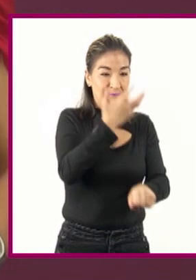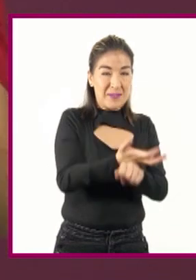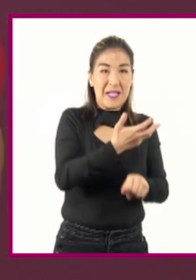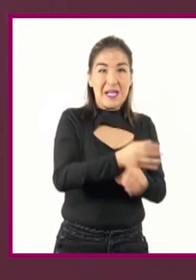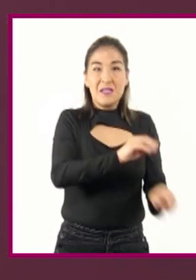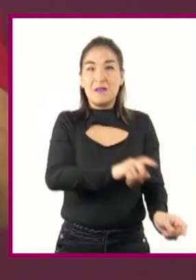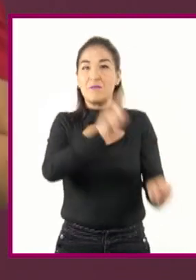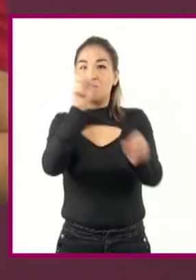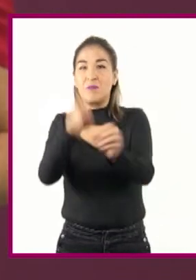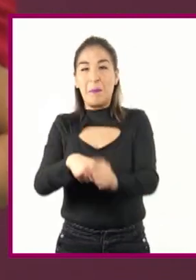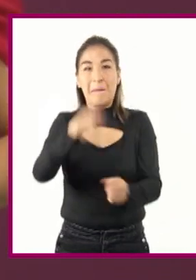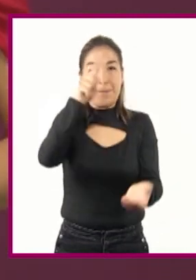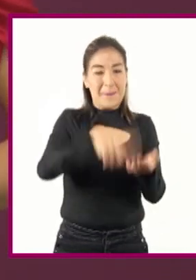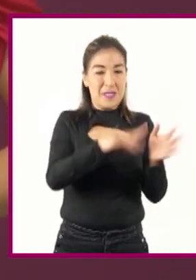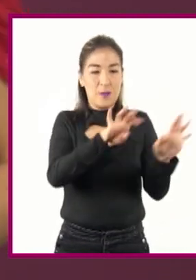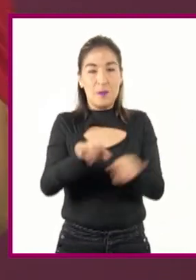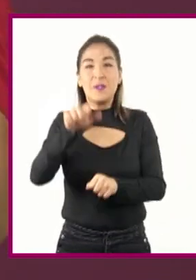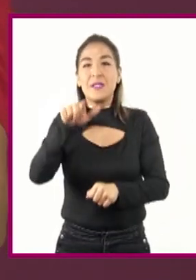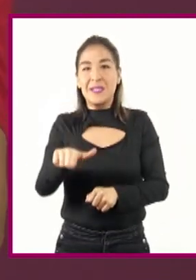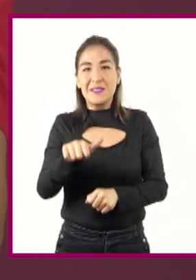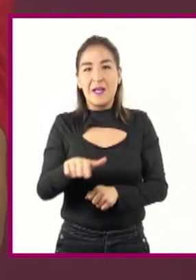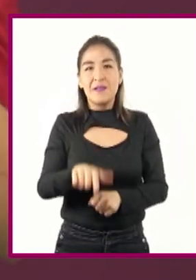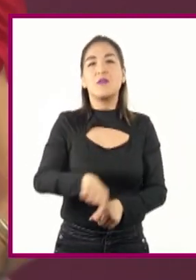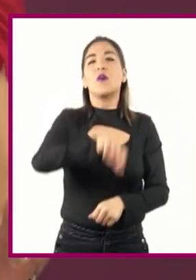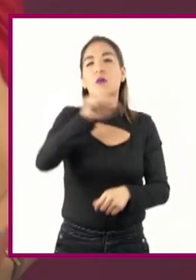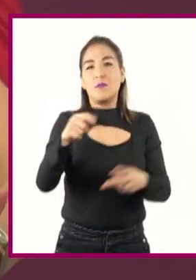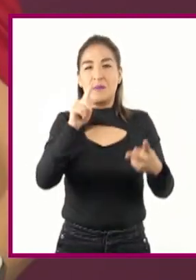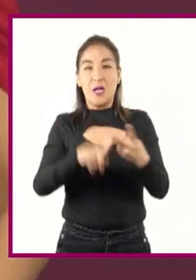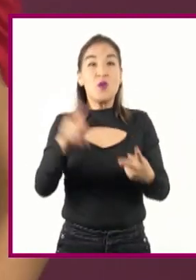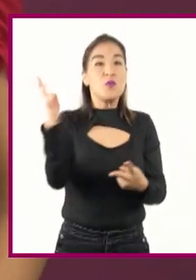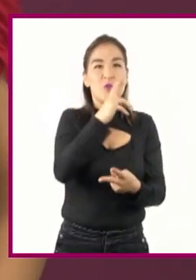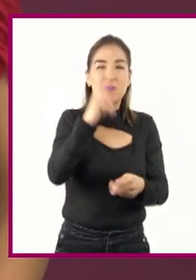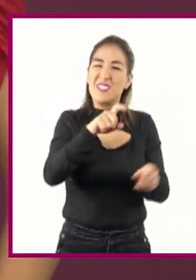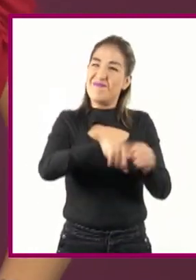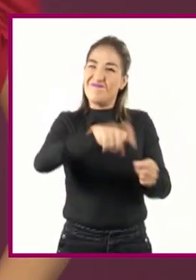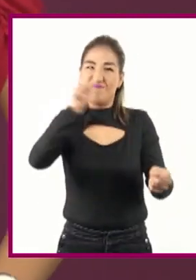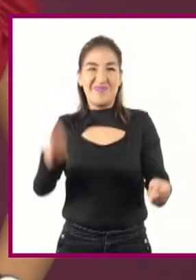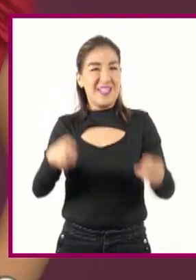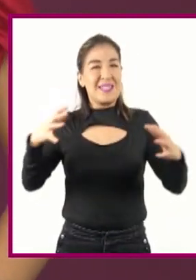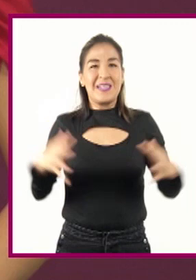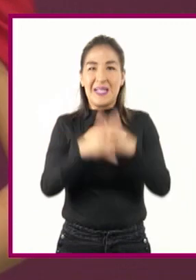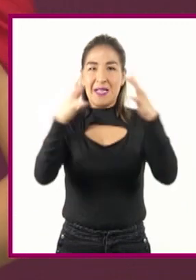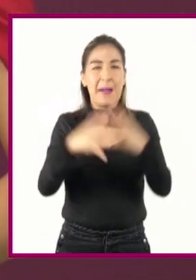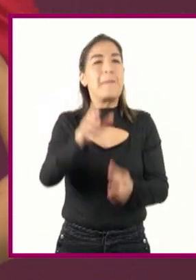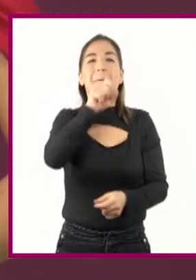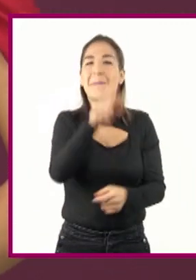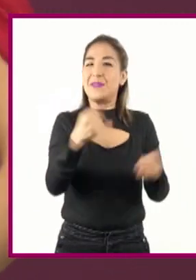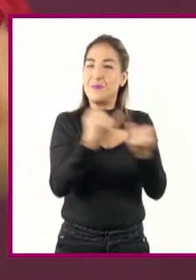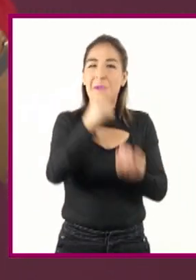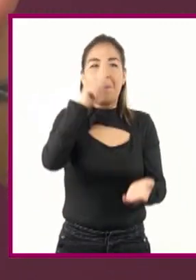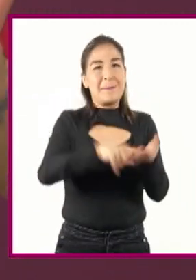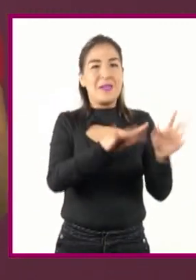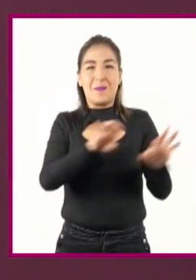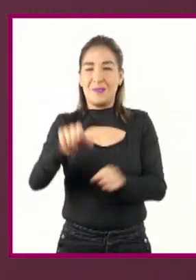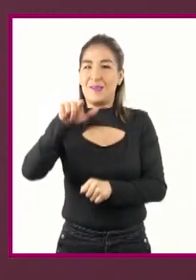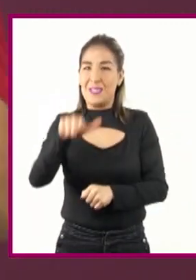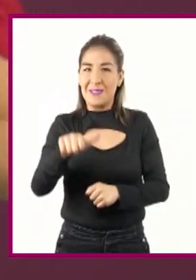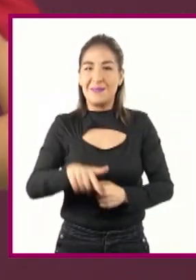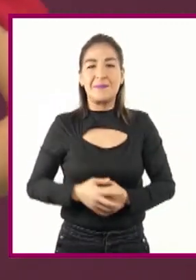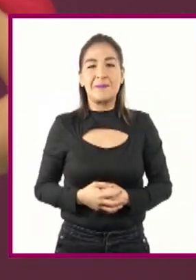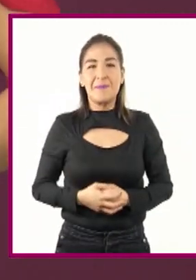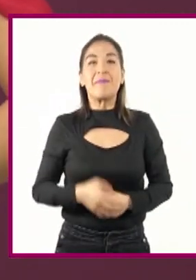de América en 1917 y la salida de Rusia de la guerra en ese mismo año.